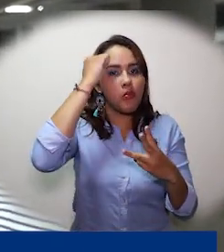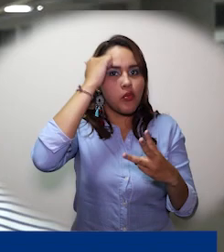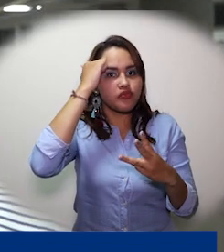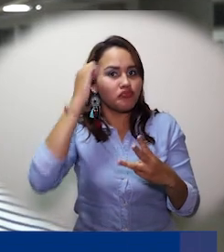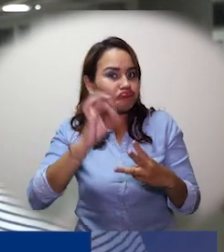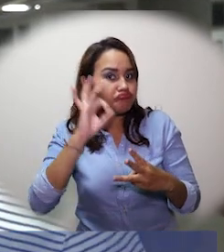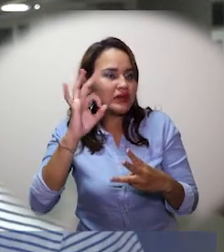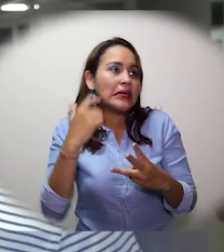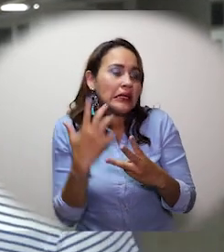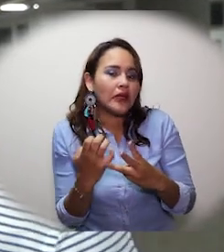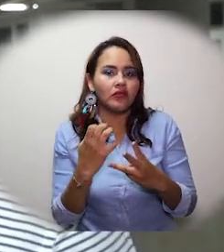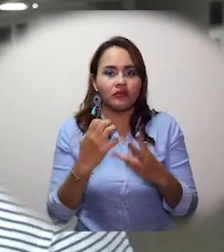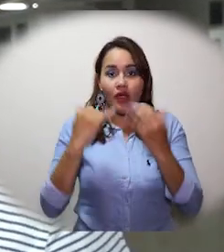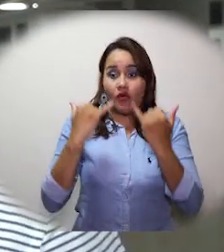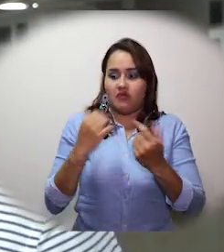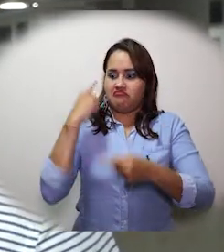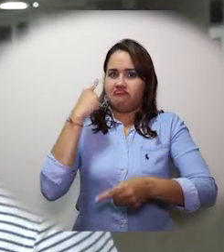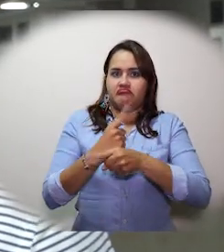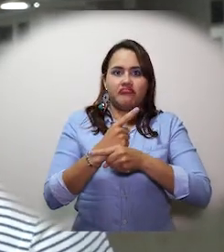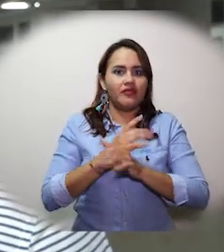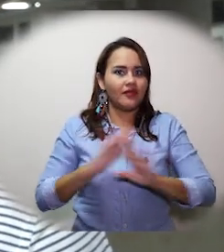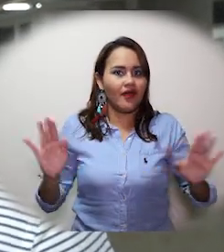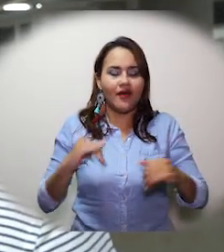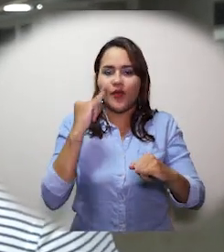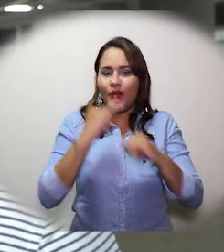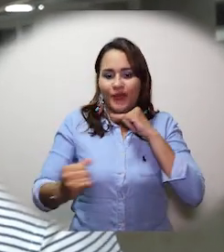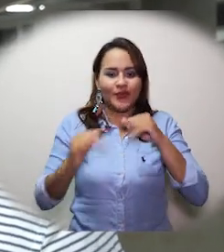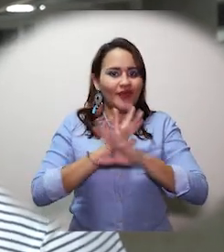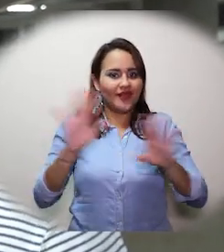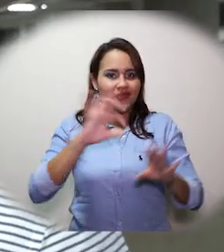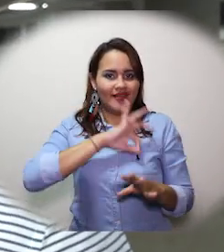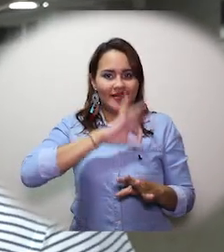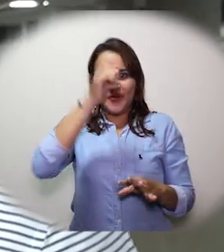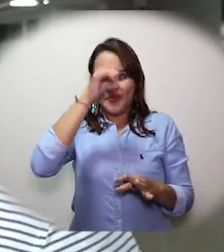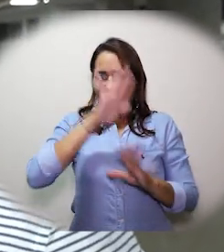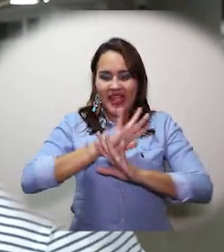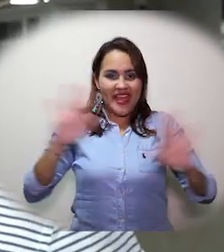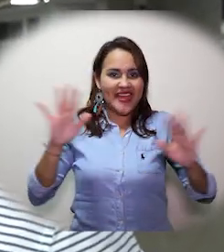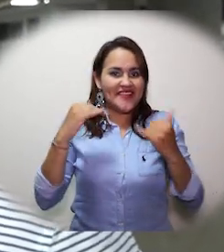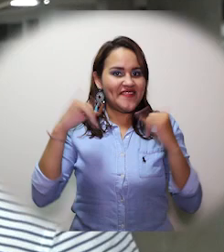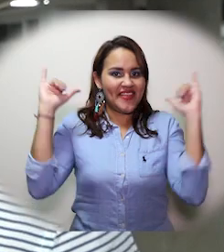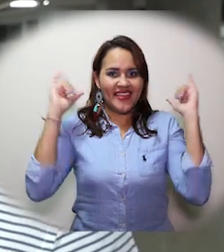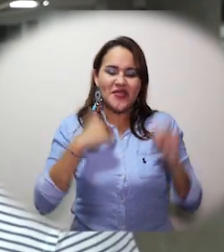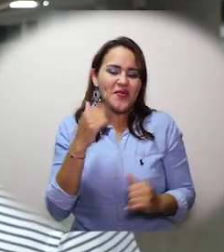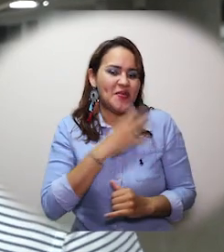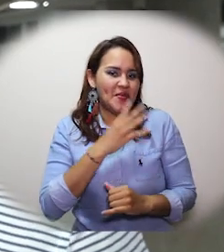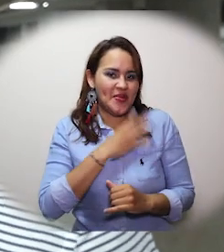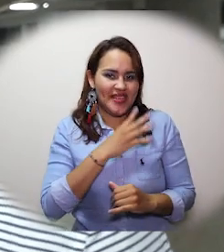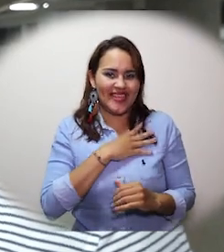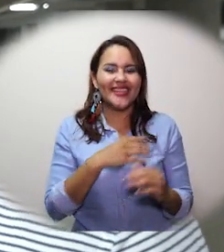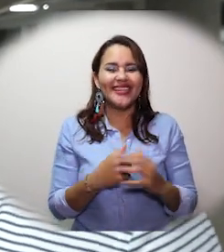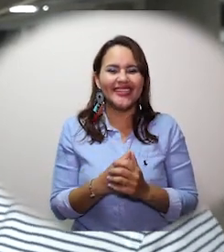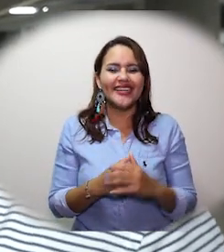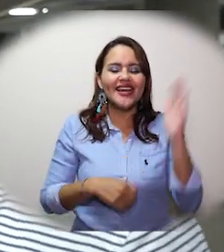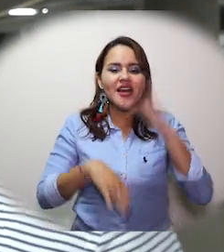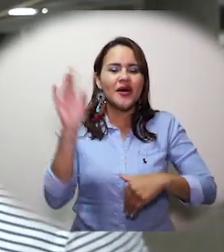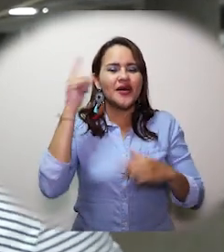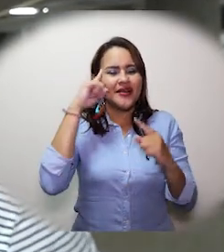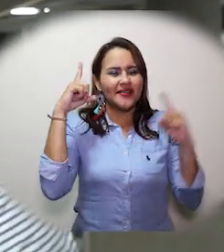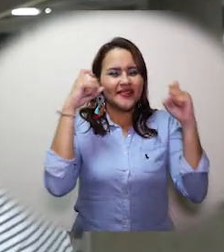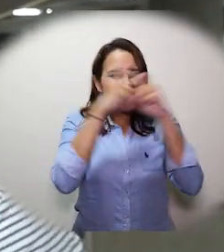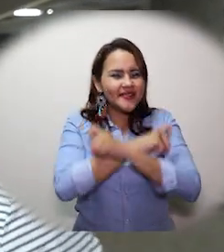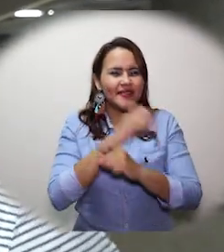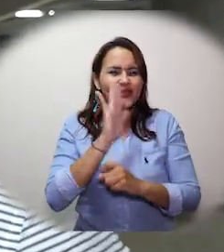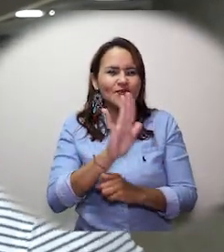términos de docente, y la verdad que hoy en día, que ya es mi último fin de semana de este posgrado, me siento muy contento de que todas